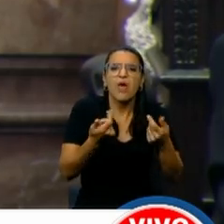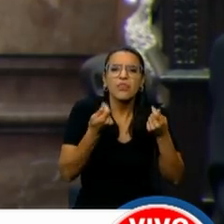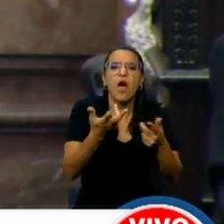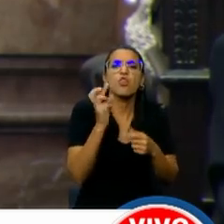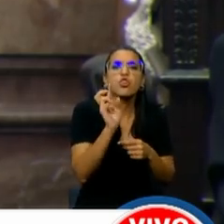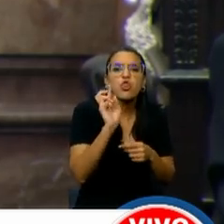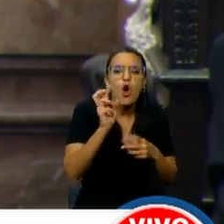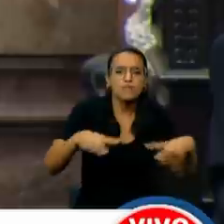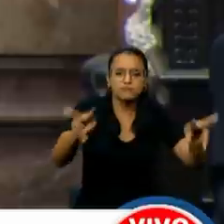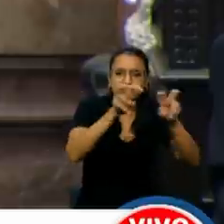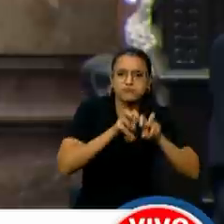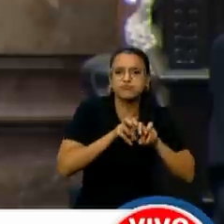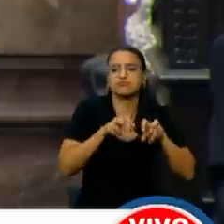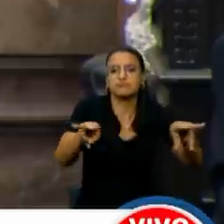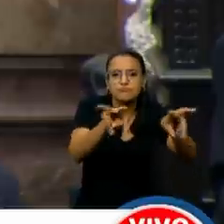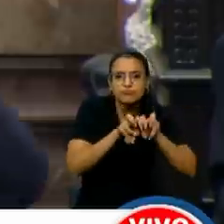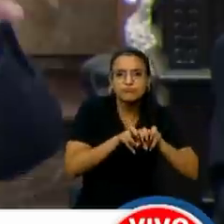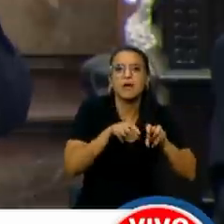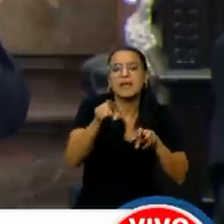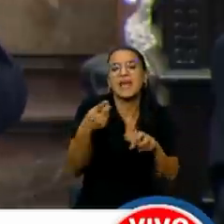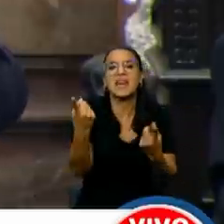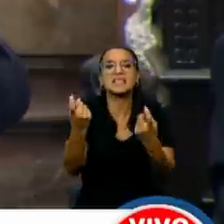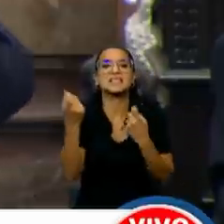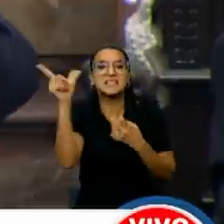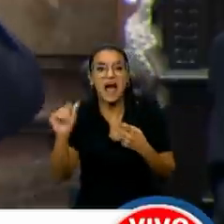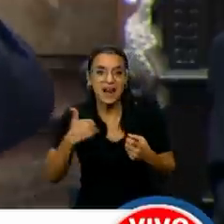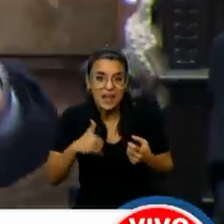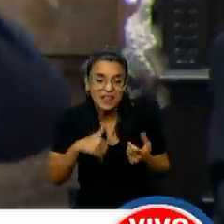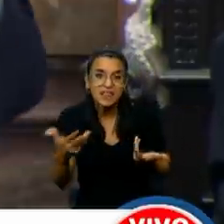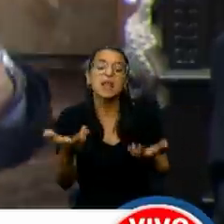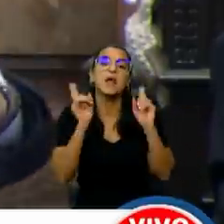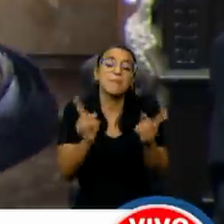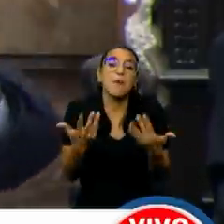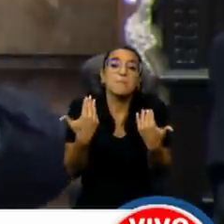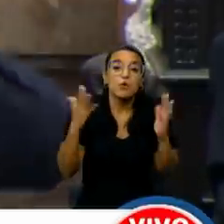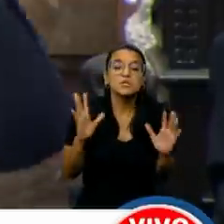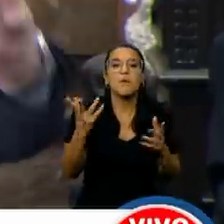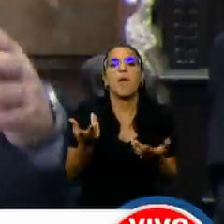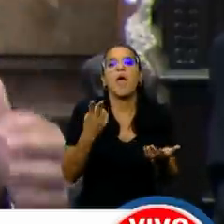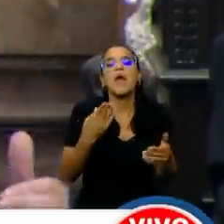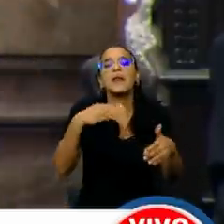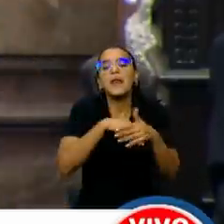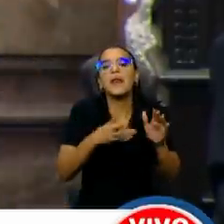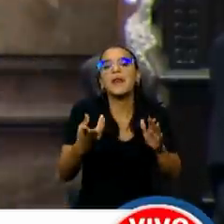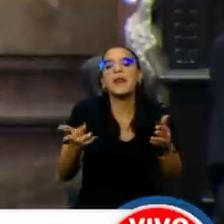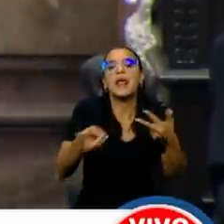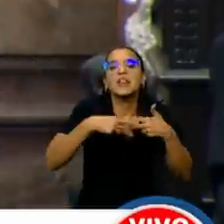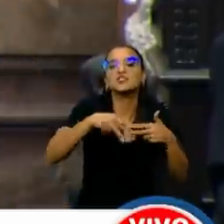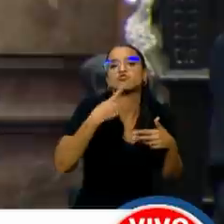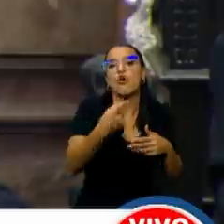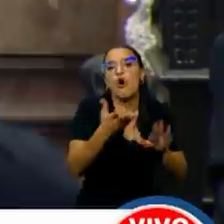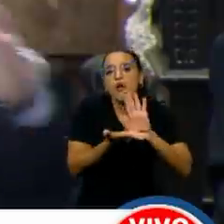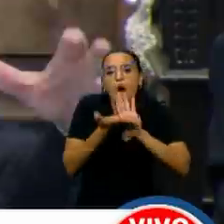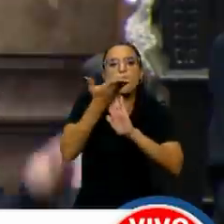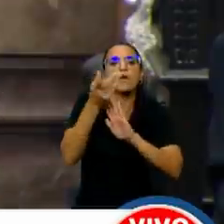dólares que le hacen falta al país y también está la posibilidad que se aumente las retenciones sigamos con los con los aumentos